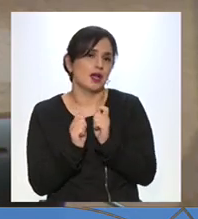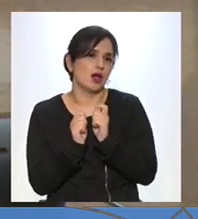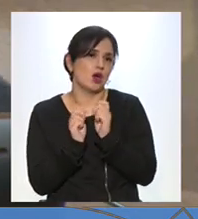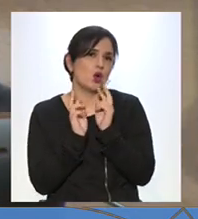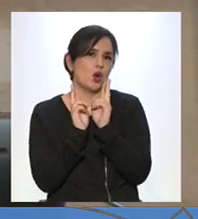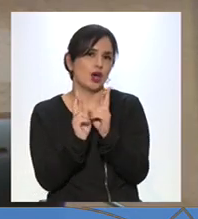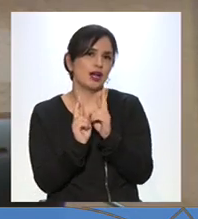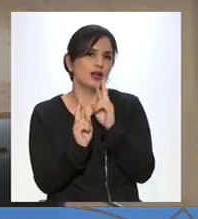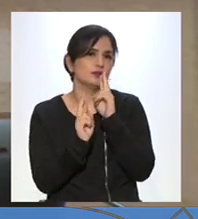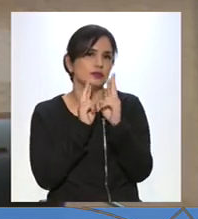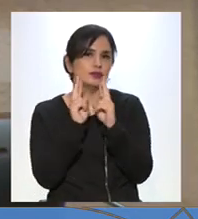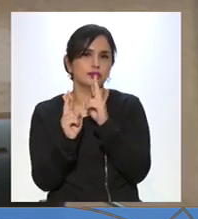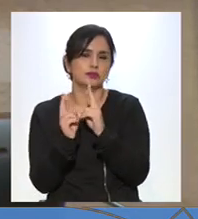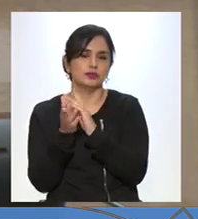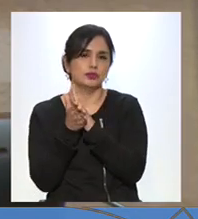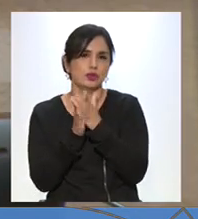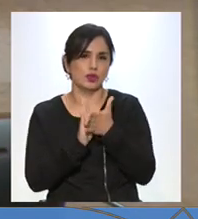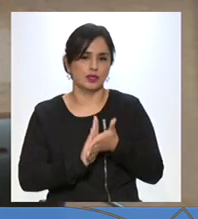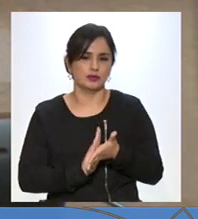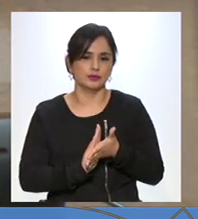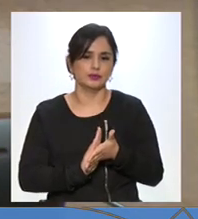ojalá, todas ellas.